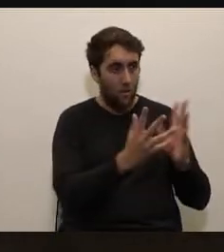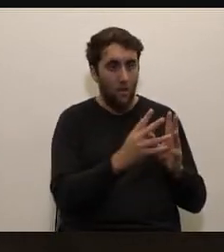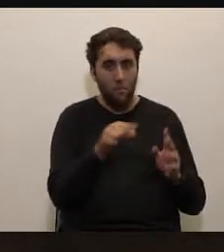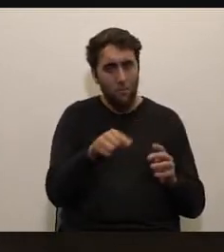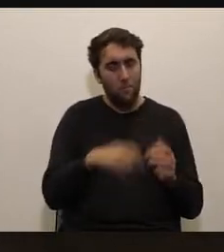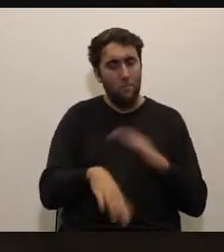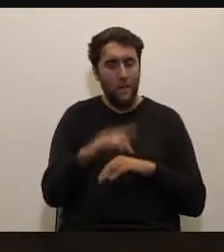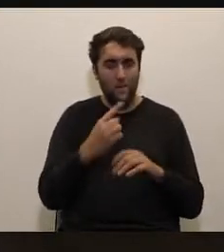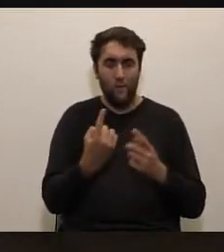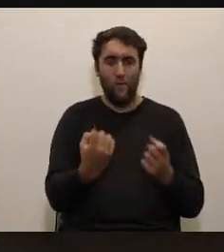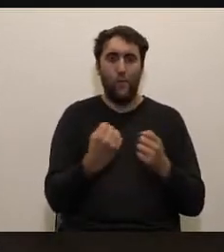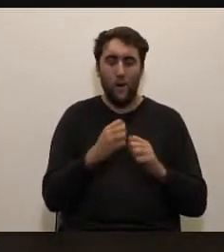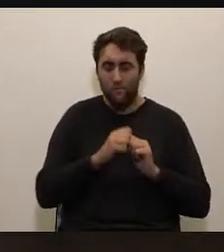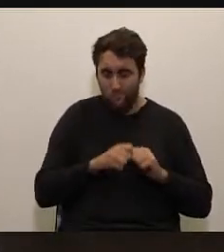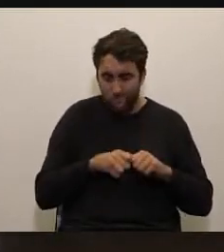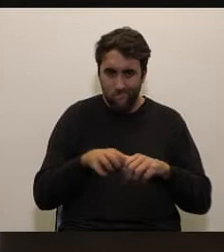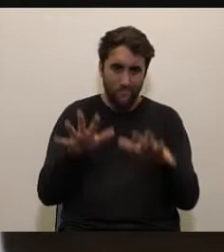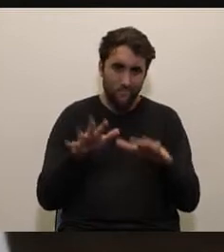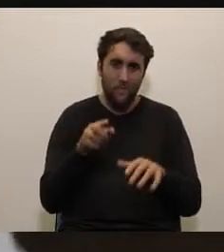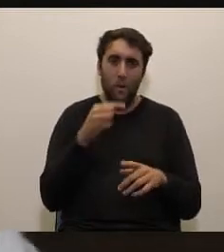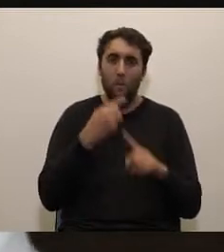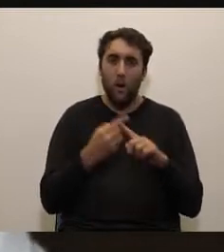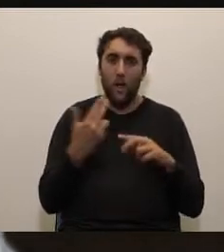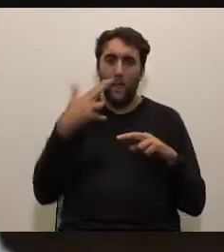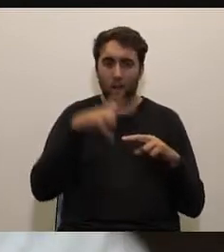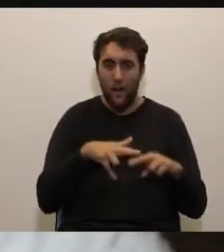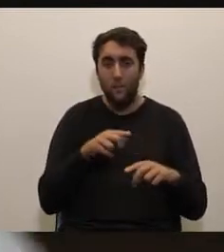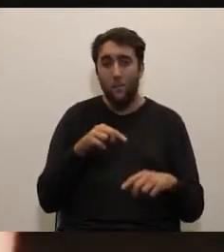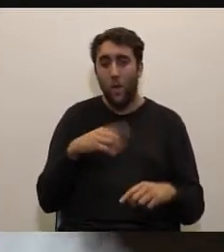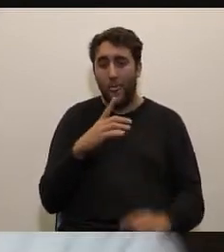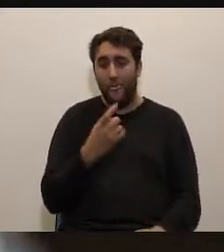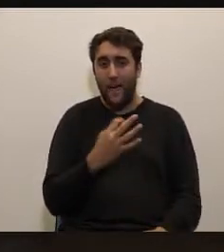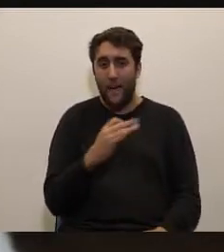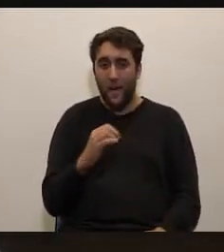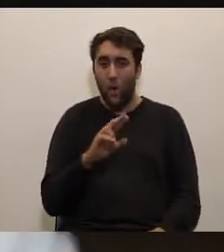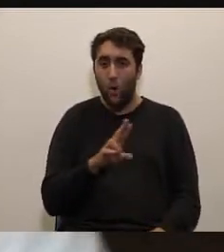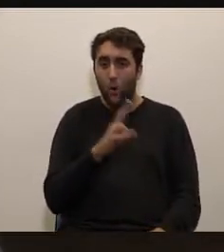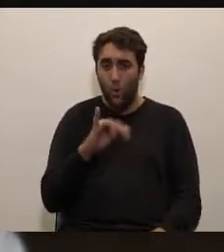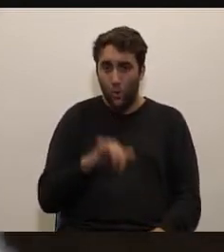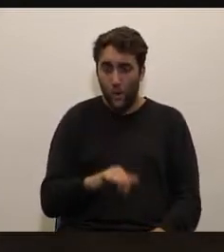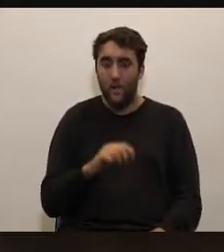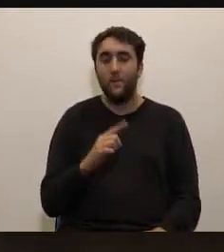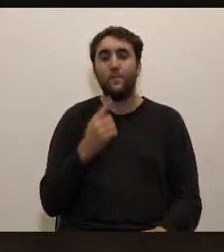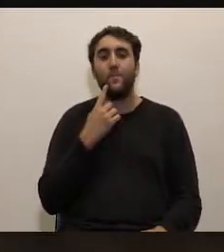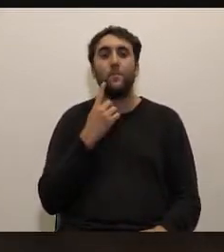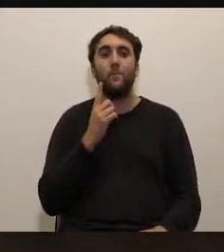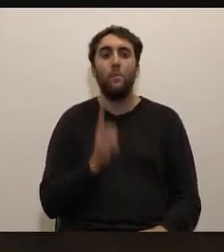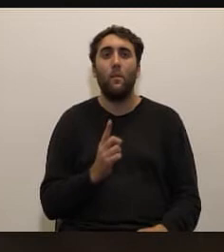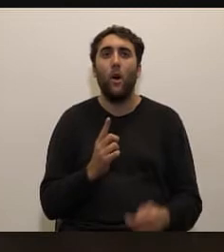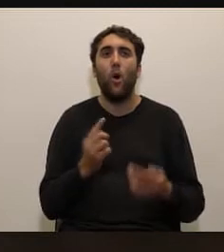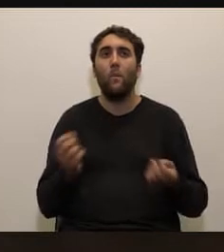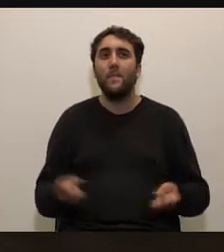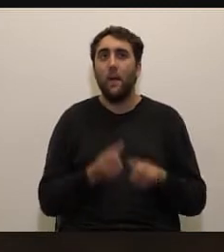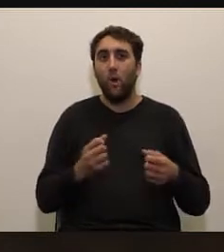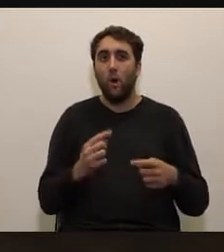poco el secreto. Y por lo menos desde Data Uruguay nos pega en el corazón de cómo hacemos las